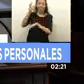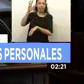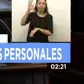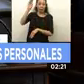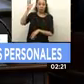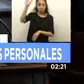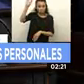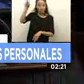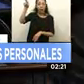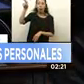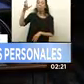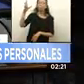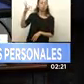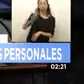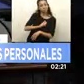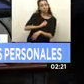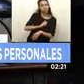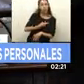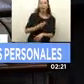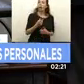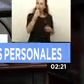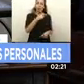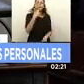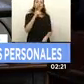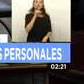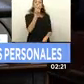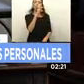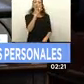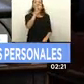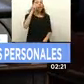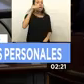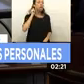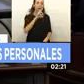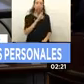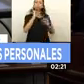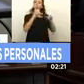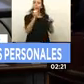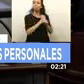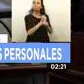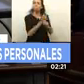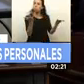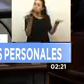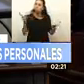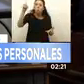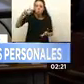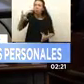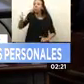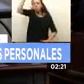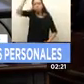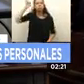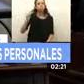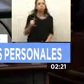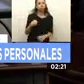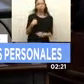suener consiguió que le aprobaran el pliego mira usted ustedes consiguieron algo que yo no pude ni con mi propia